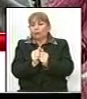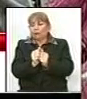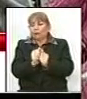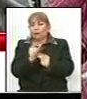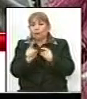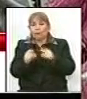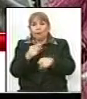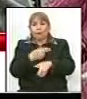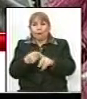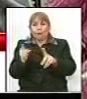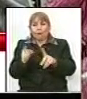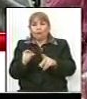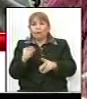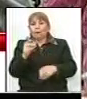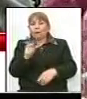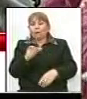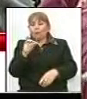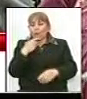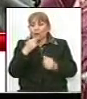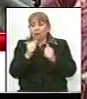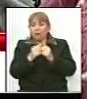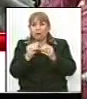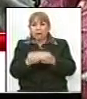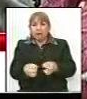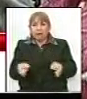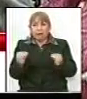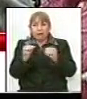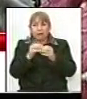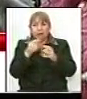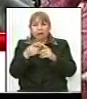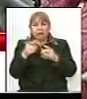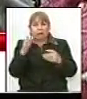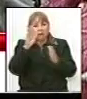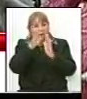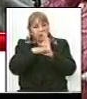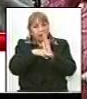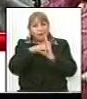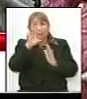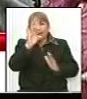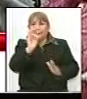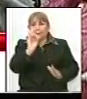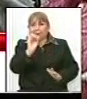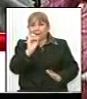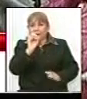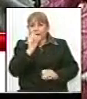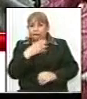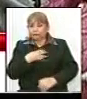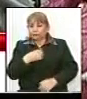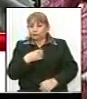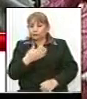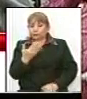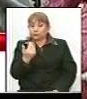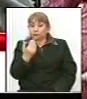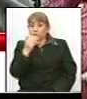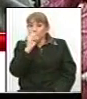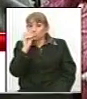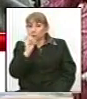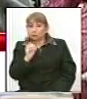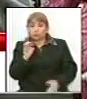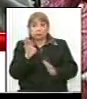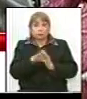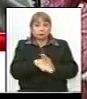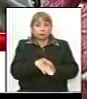Con alguna diferencia entre urbano y rural, pero con una importante diferencia entre los menores de 70 años, que son solo el 15%,